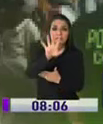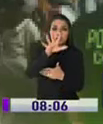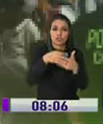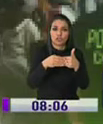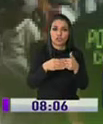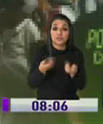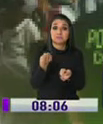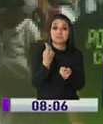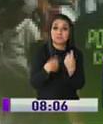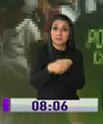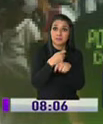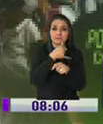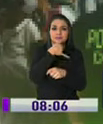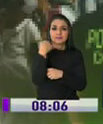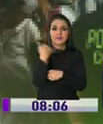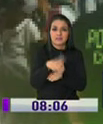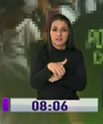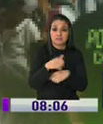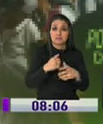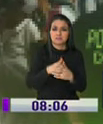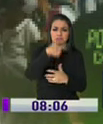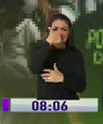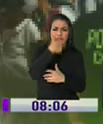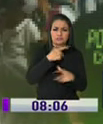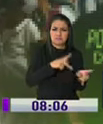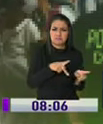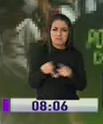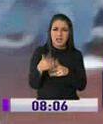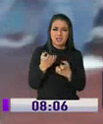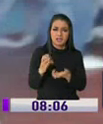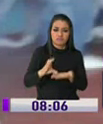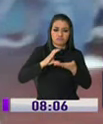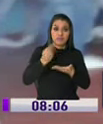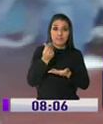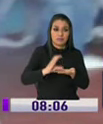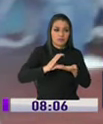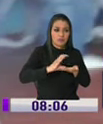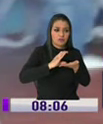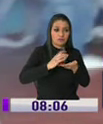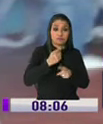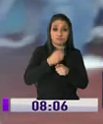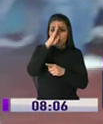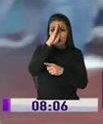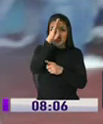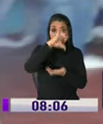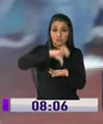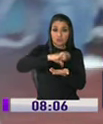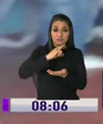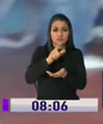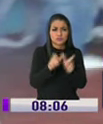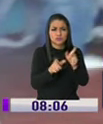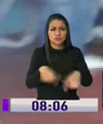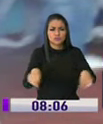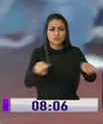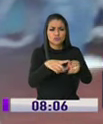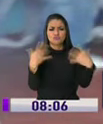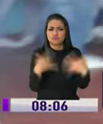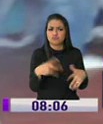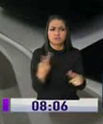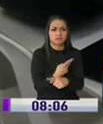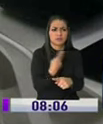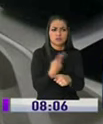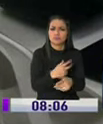cerveza. Supuestamente el organizador buscaba generar ingresos. La comisaría de policía comprobó que los enfiestados estaban en situación de riesgo y